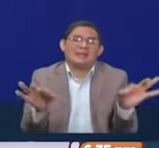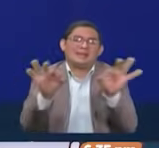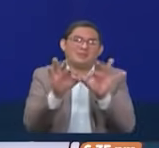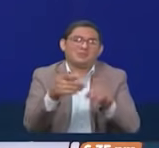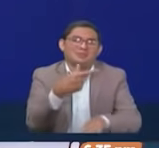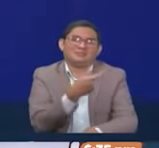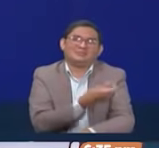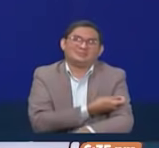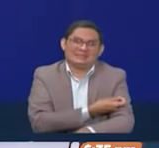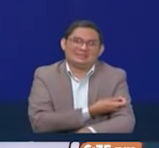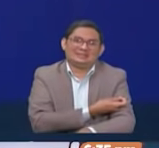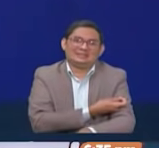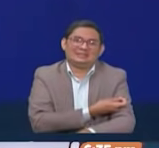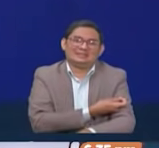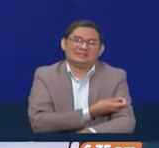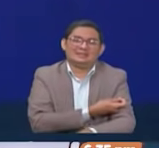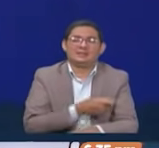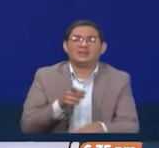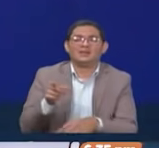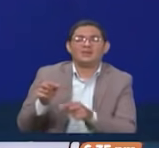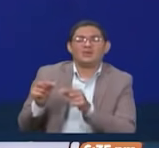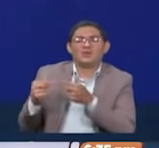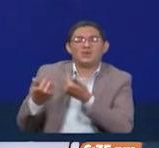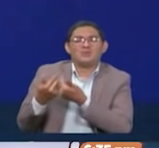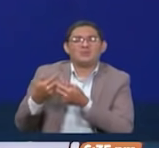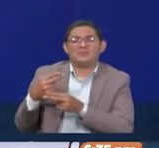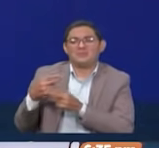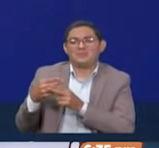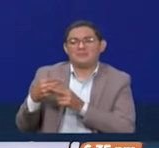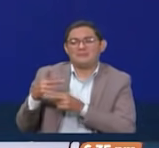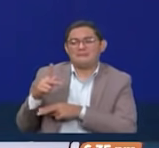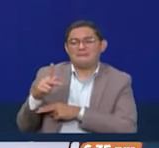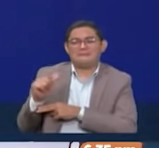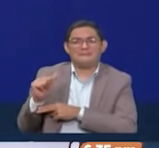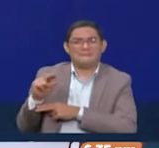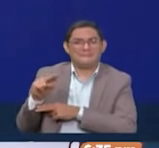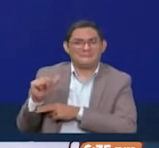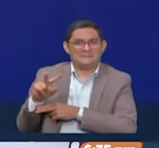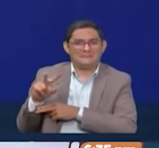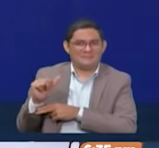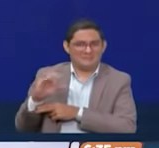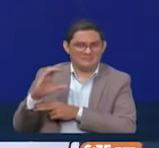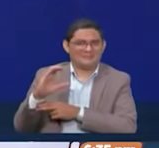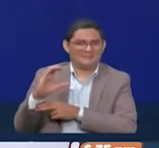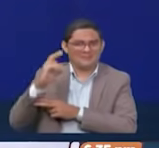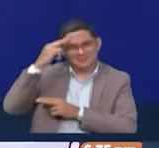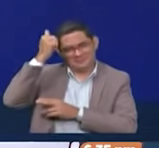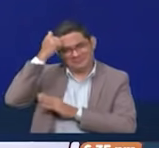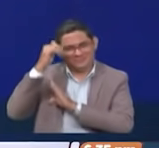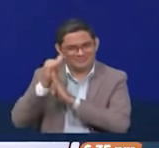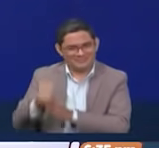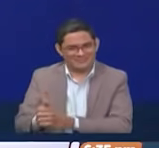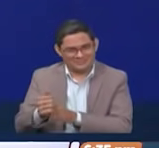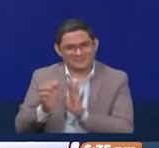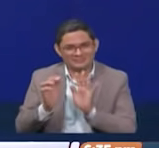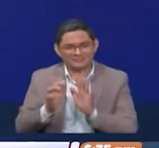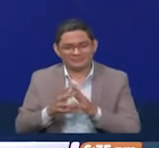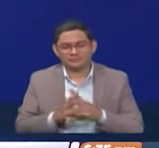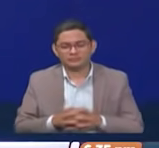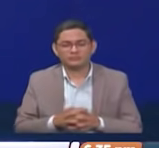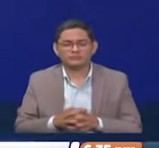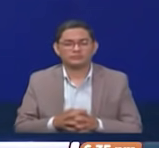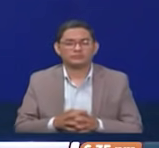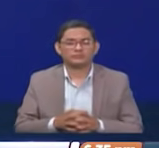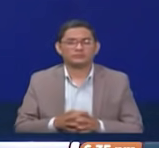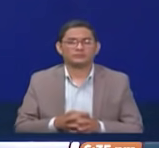que desarrolla la operación para navas 19 que lidera el presidente de la república laurentino